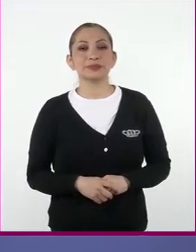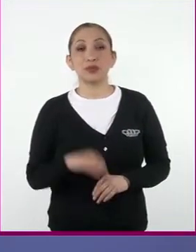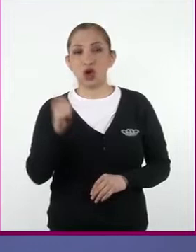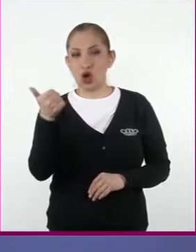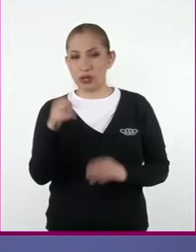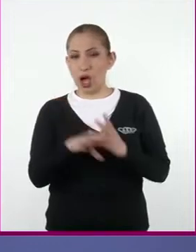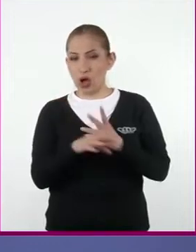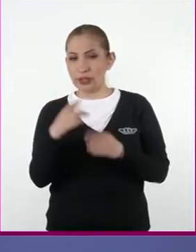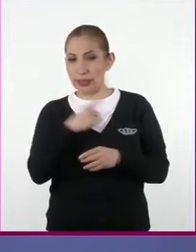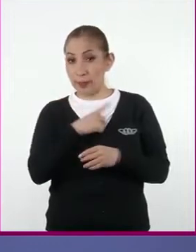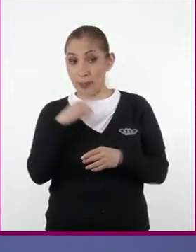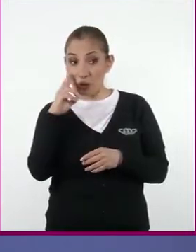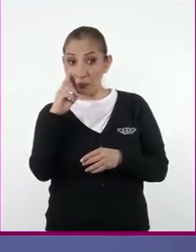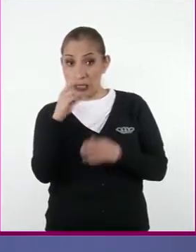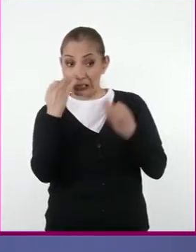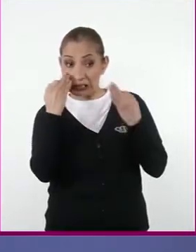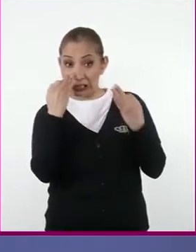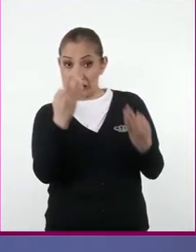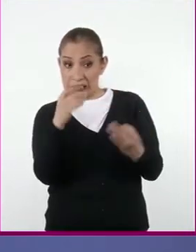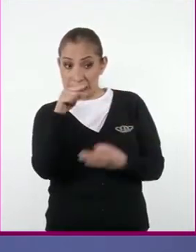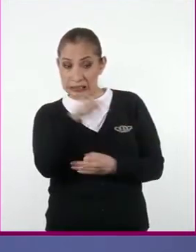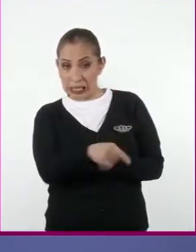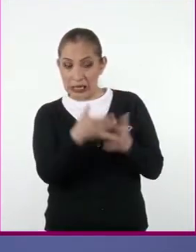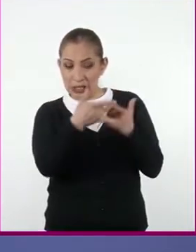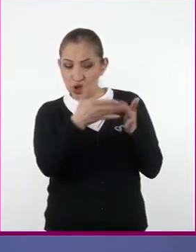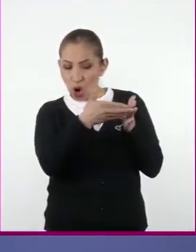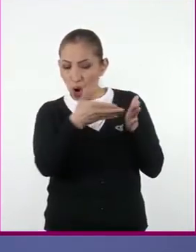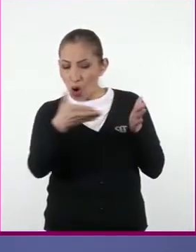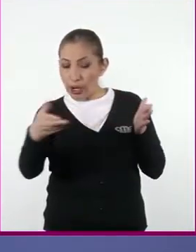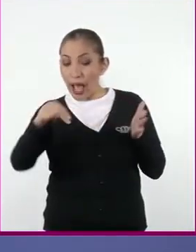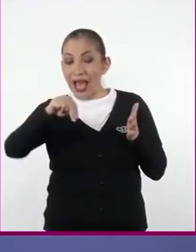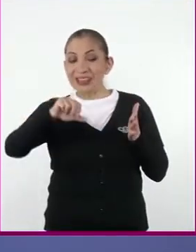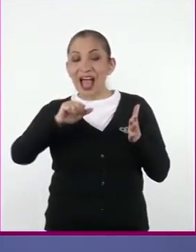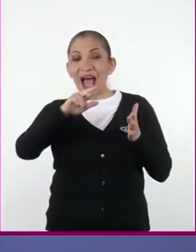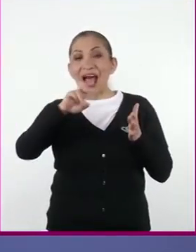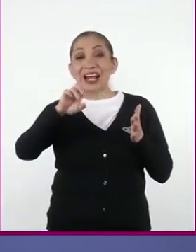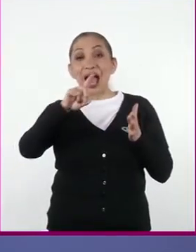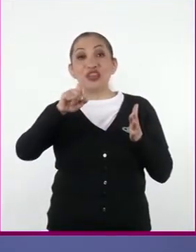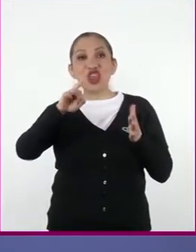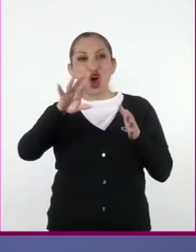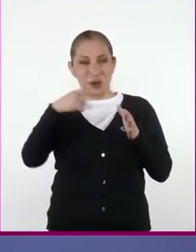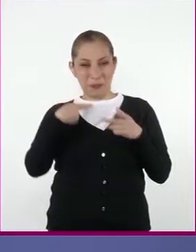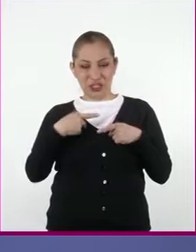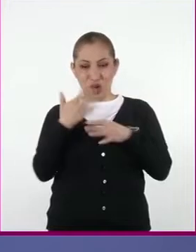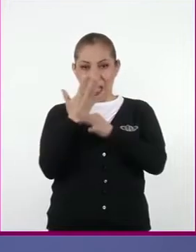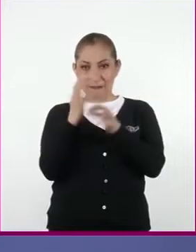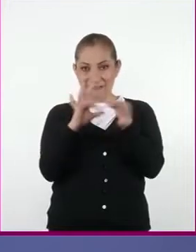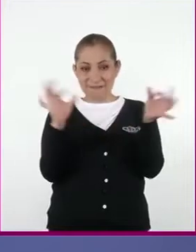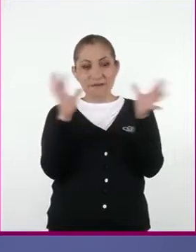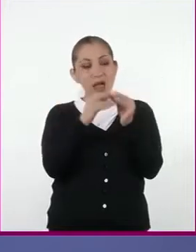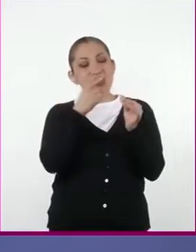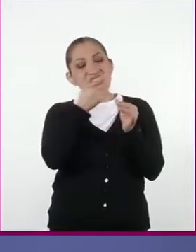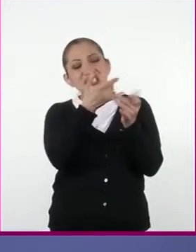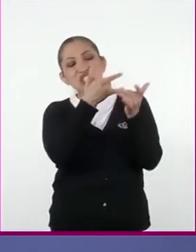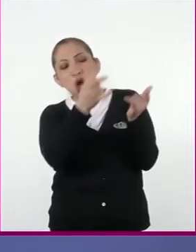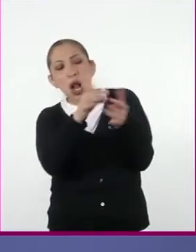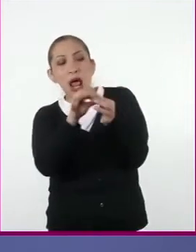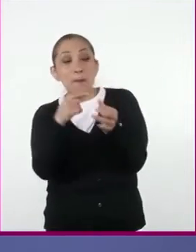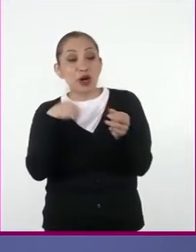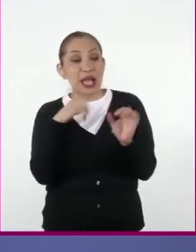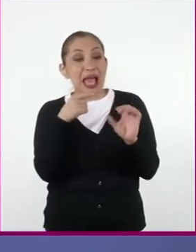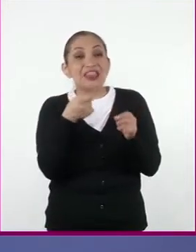Otro factor que debemos considerar dentro de la trama es el narrador, porque será él quien otorgue la clasificación a los